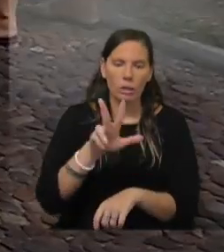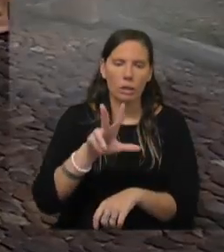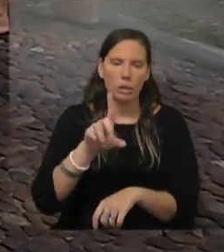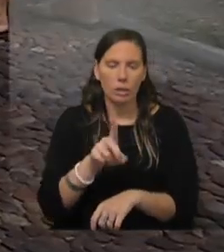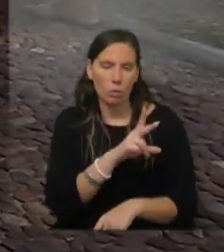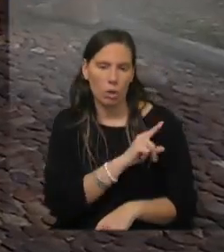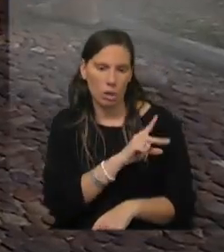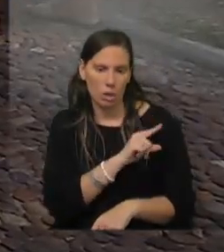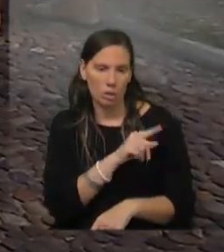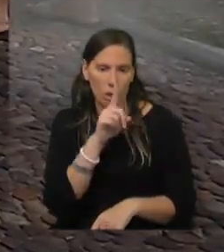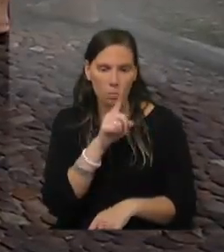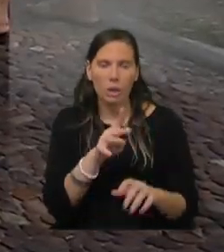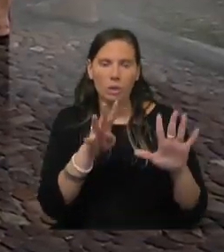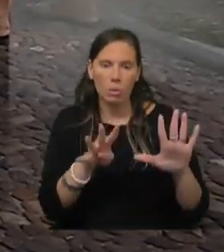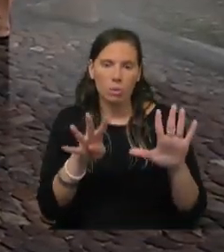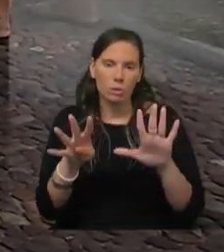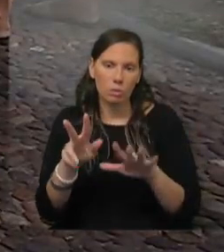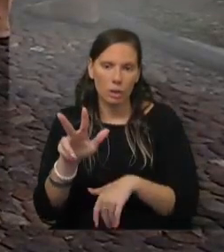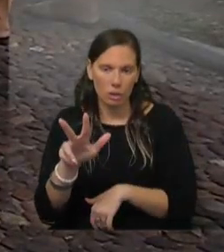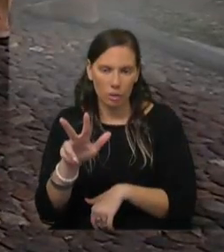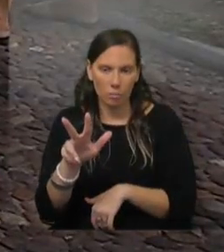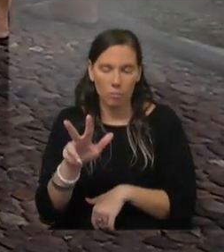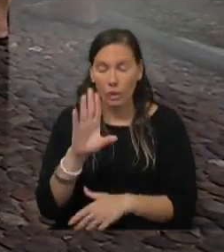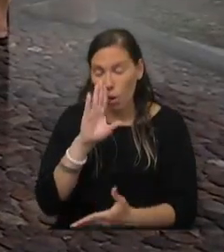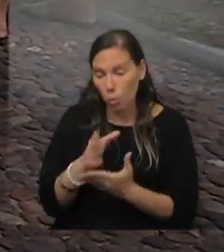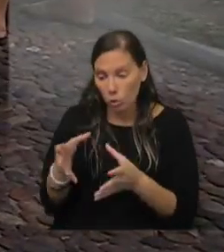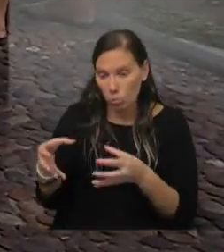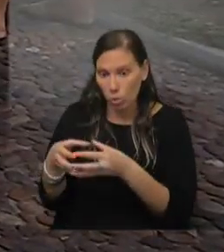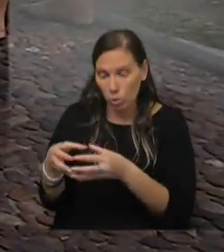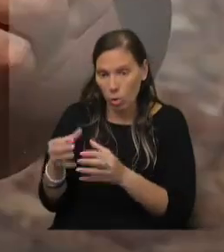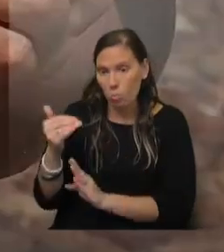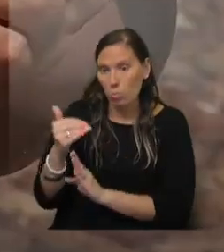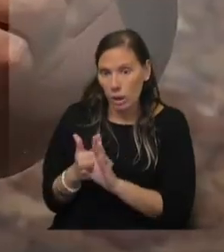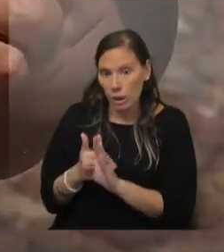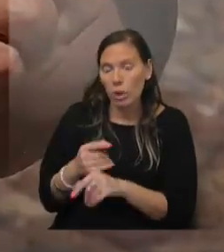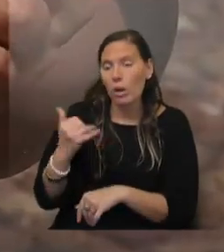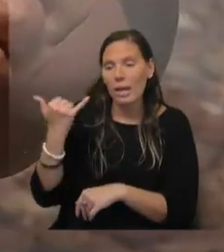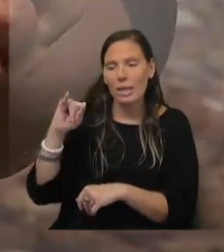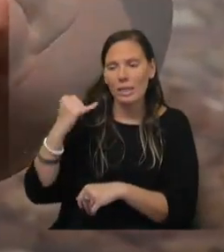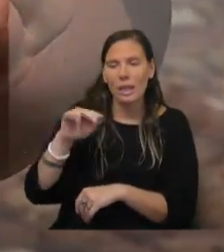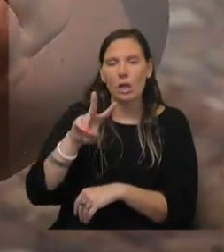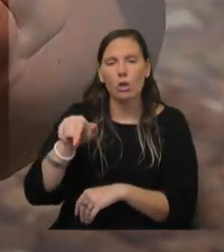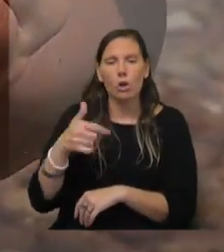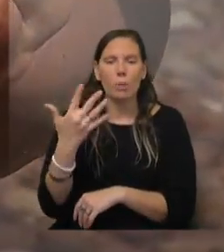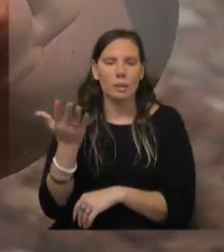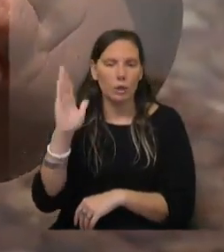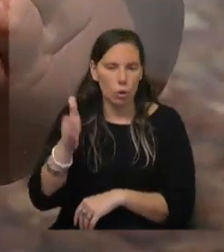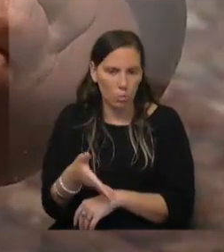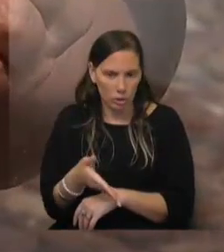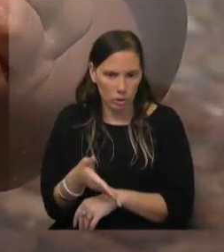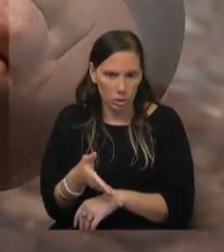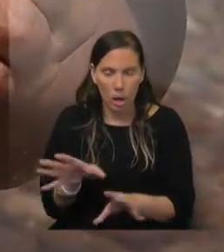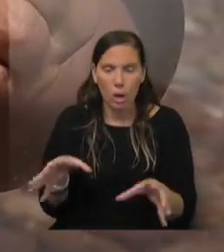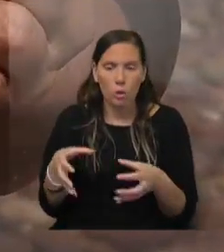diciembre de 1993 en la última franja se reducirá la tasa de interés a 25%